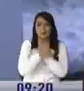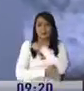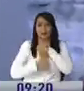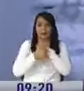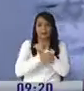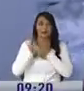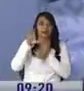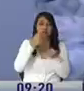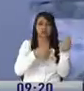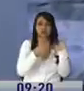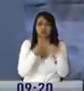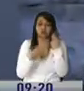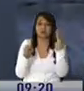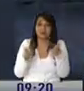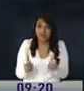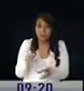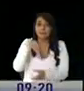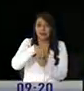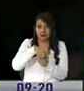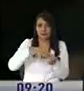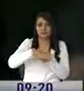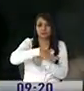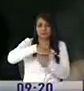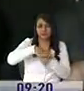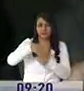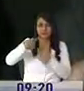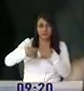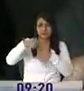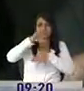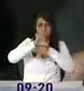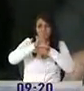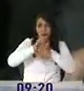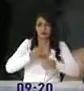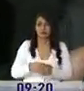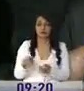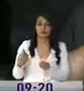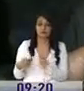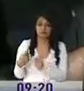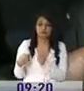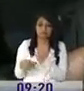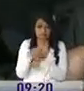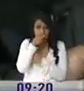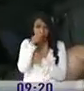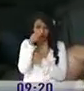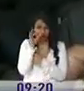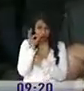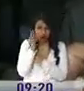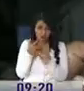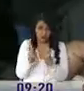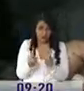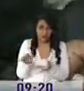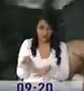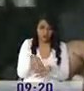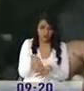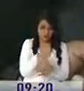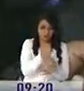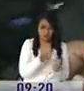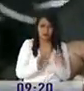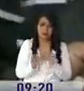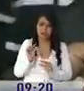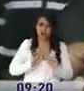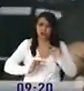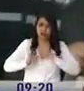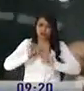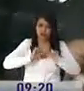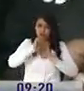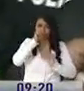metía mano en el mercado local parte del microtráfico también y también vemos que estamos con sustancias químicas o sea una droga